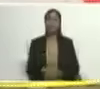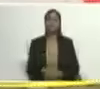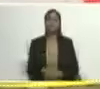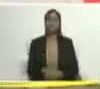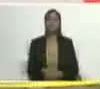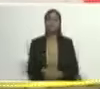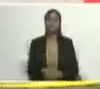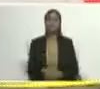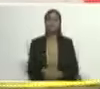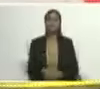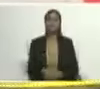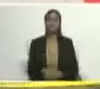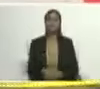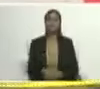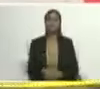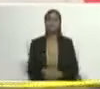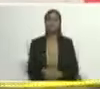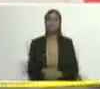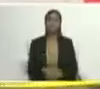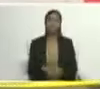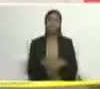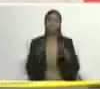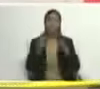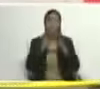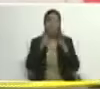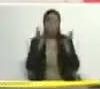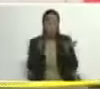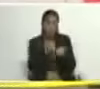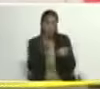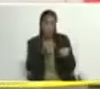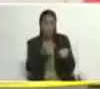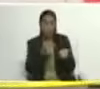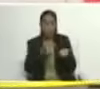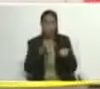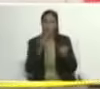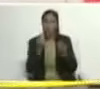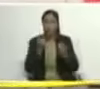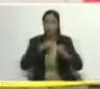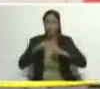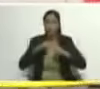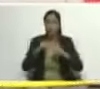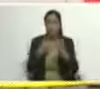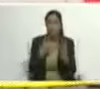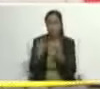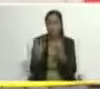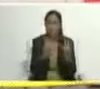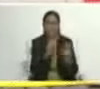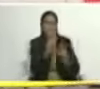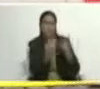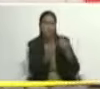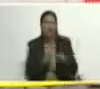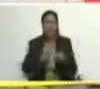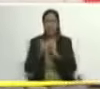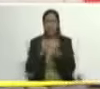Hoy el mundo se mueve en un gran cambio